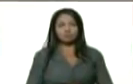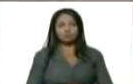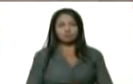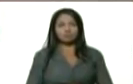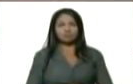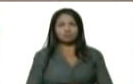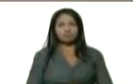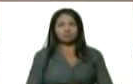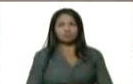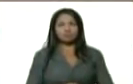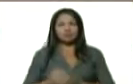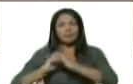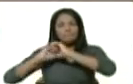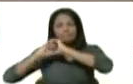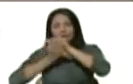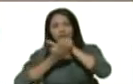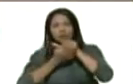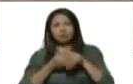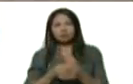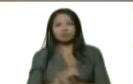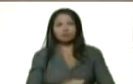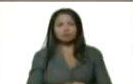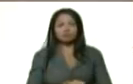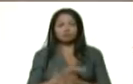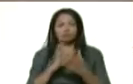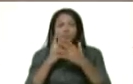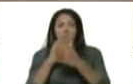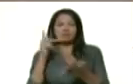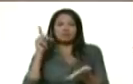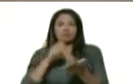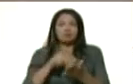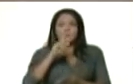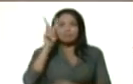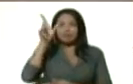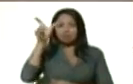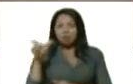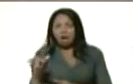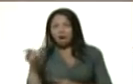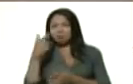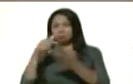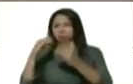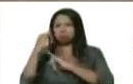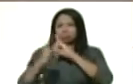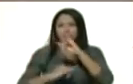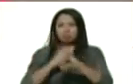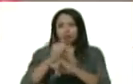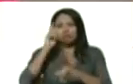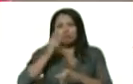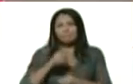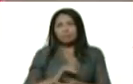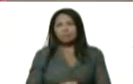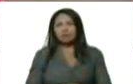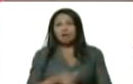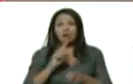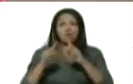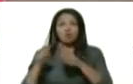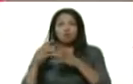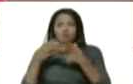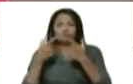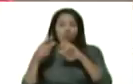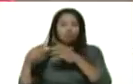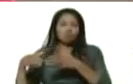A los peloteros que jugaron, venezolanos importados, hubo peloteros que estaban jugando en otras